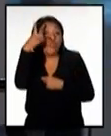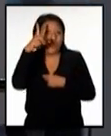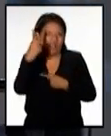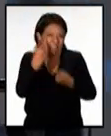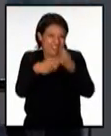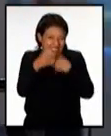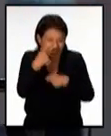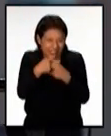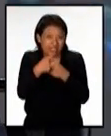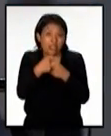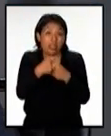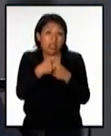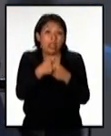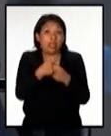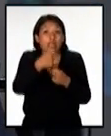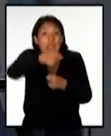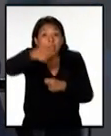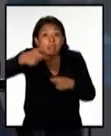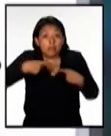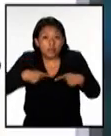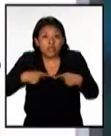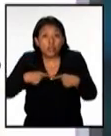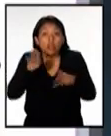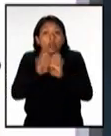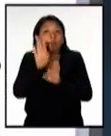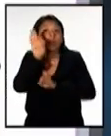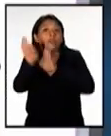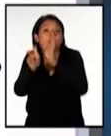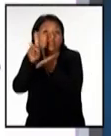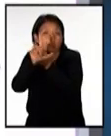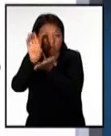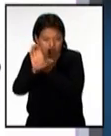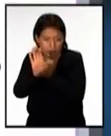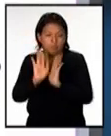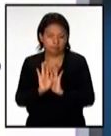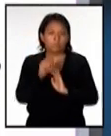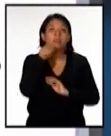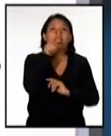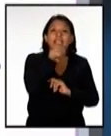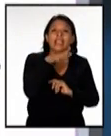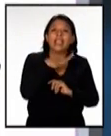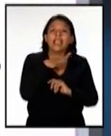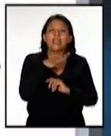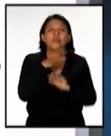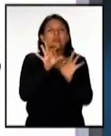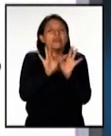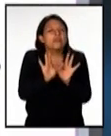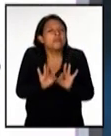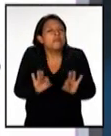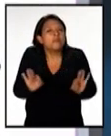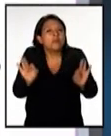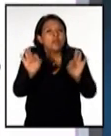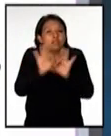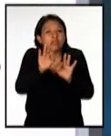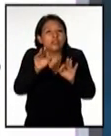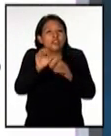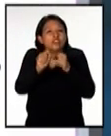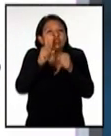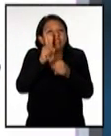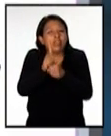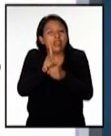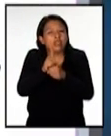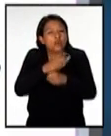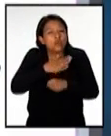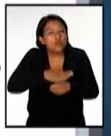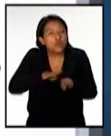comercial, depende de todos y de todas nosotros. Ahí hay un principio que es fundamental para una sociedad democrática y una sociedad diversa: igualdad